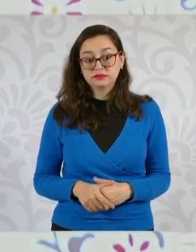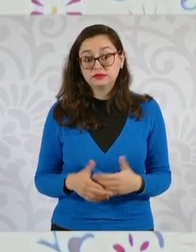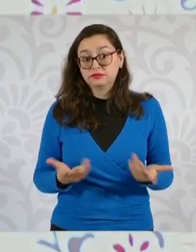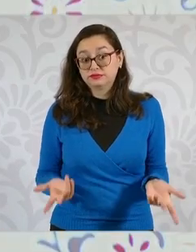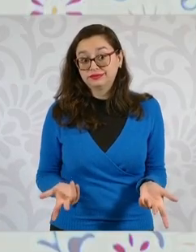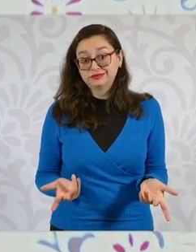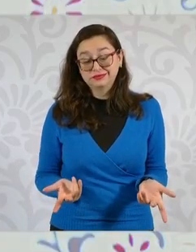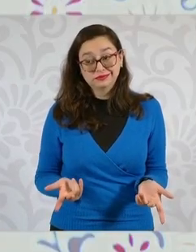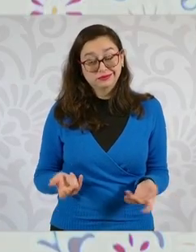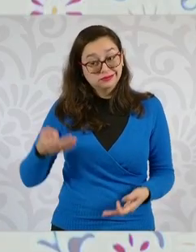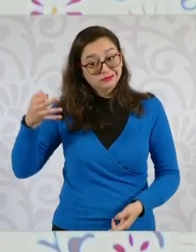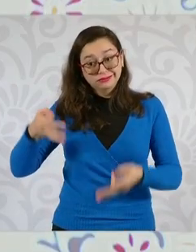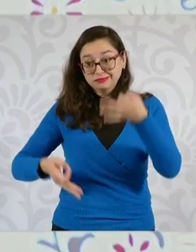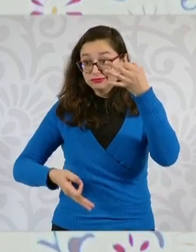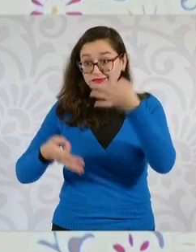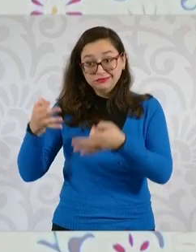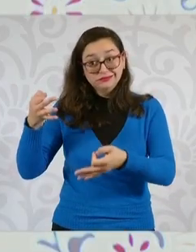va